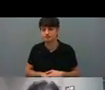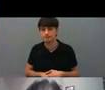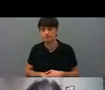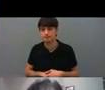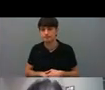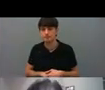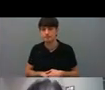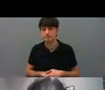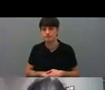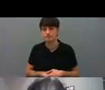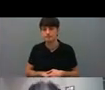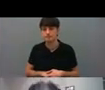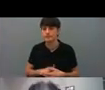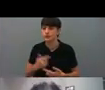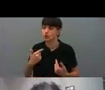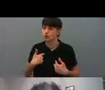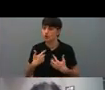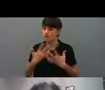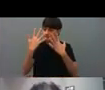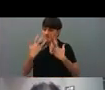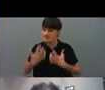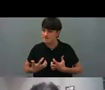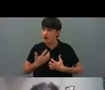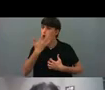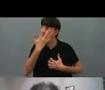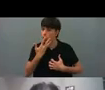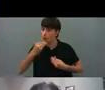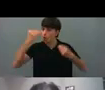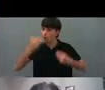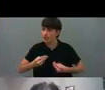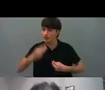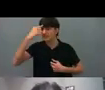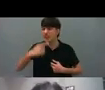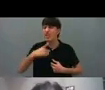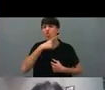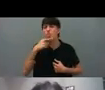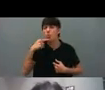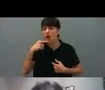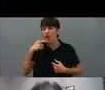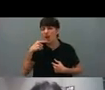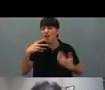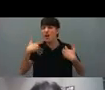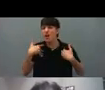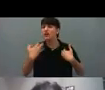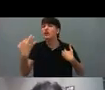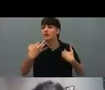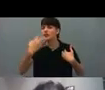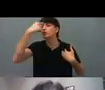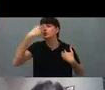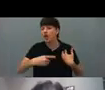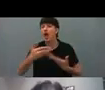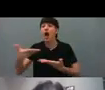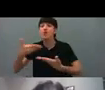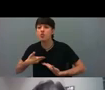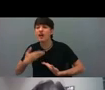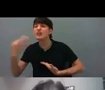Yo me conozco muy bien. Sé lo que me hace daño, sé lo que me ayuda. Me cuesta